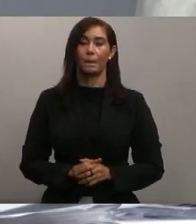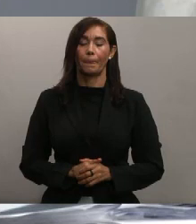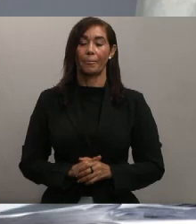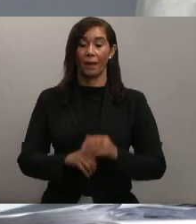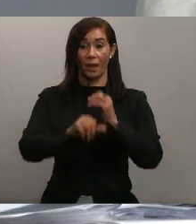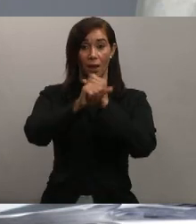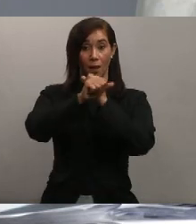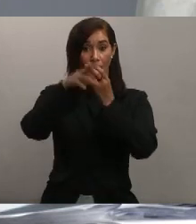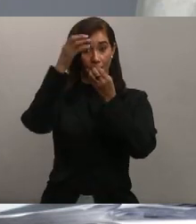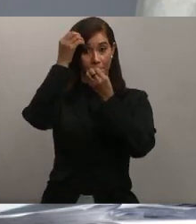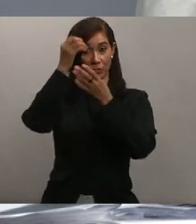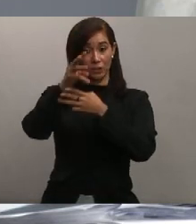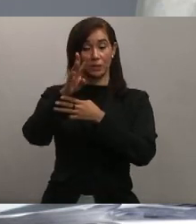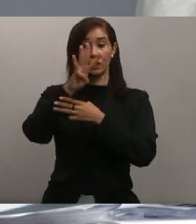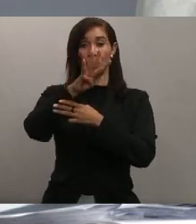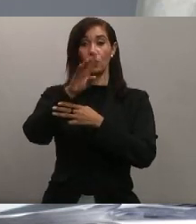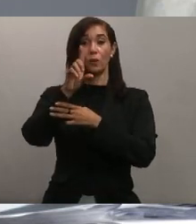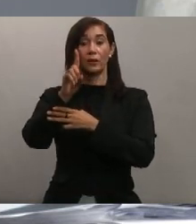Boletín número 41,